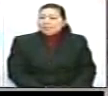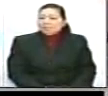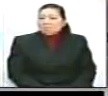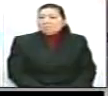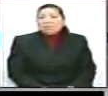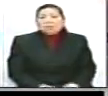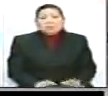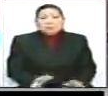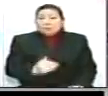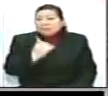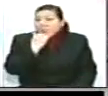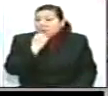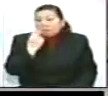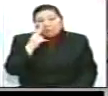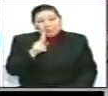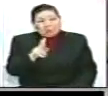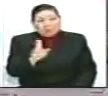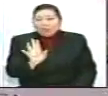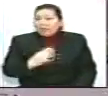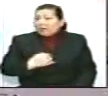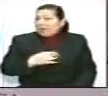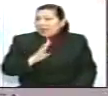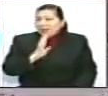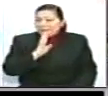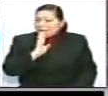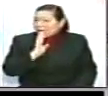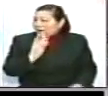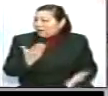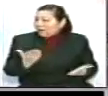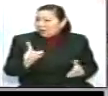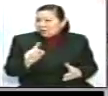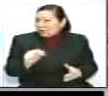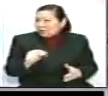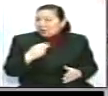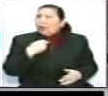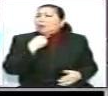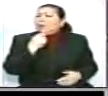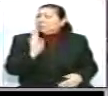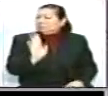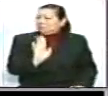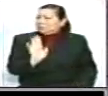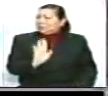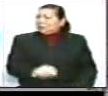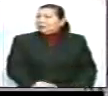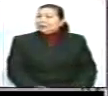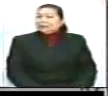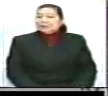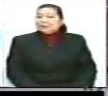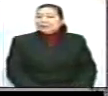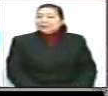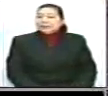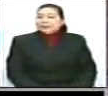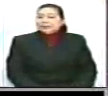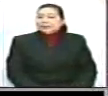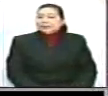Bueno, debe ser un error de percepción. Lo que se le hizo referencia era que él no podía levantar la voz.